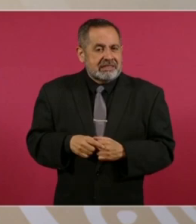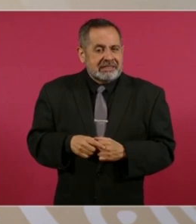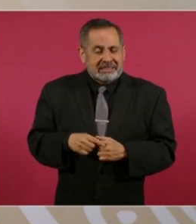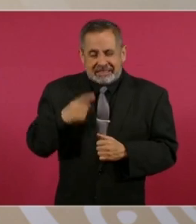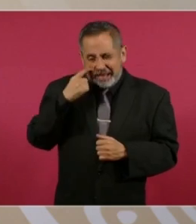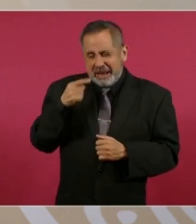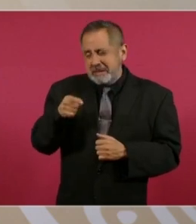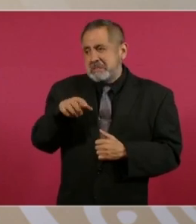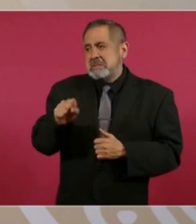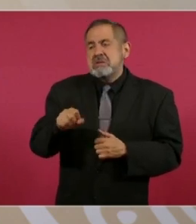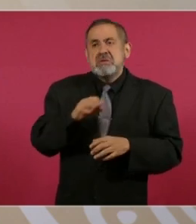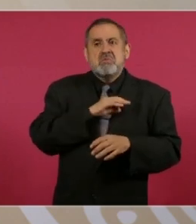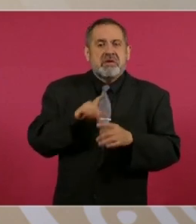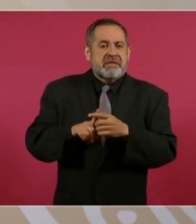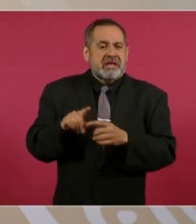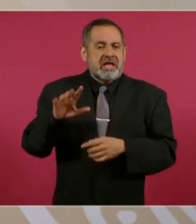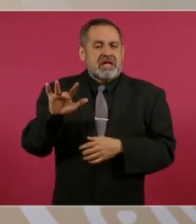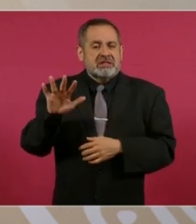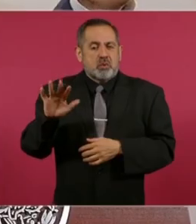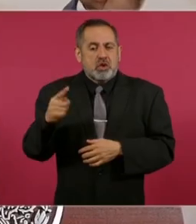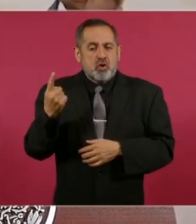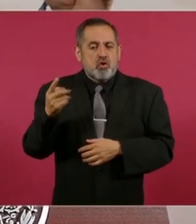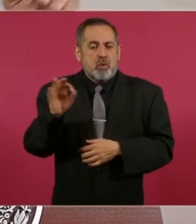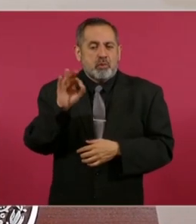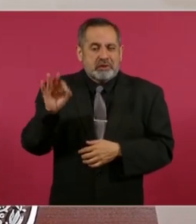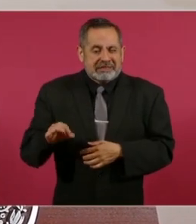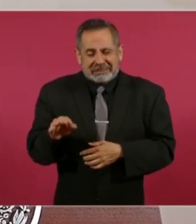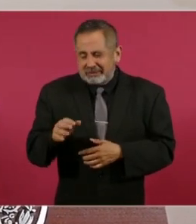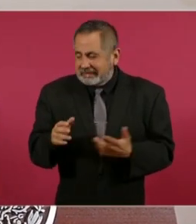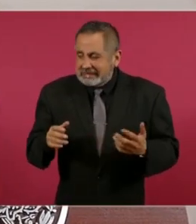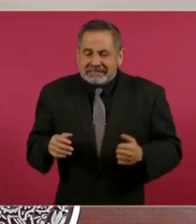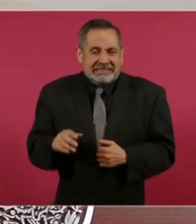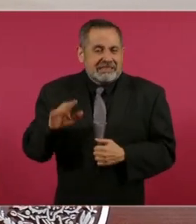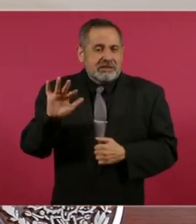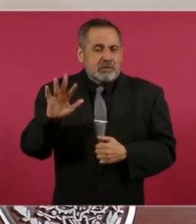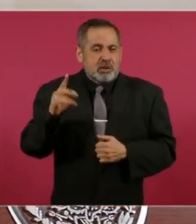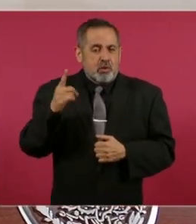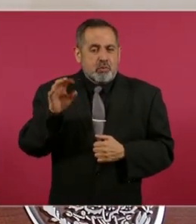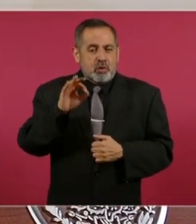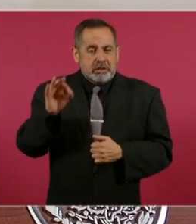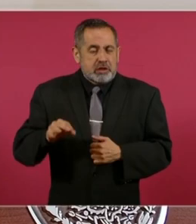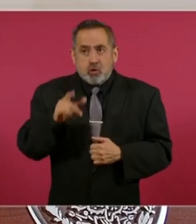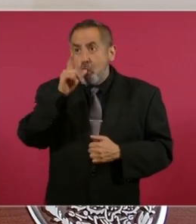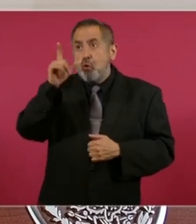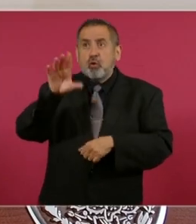apenas íbamos a llegar al 51%.